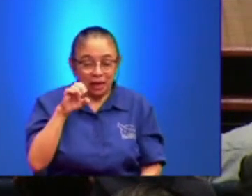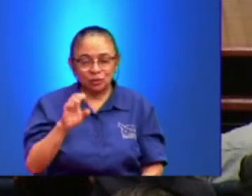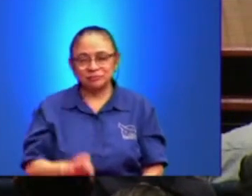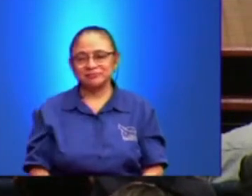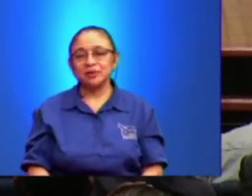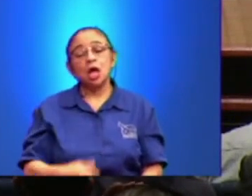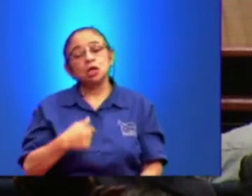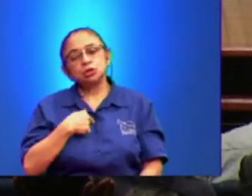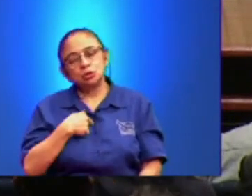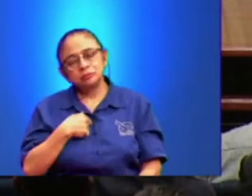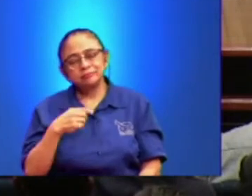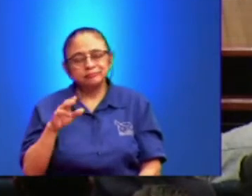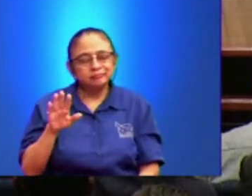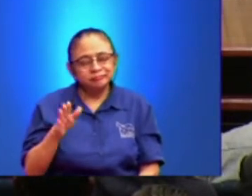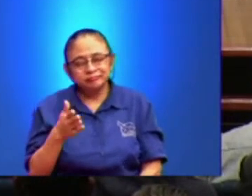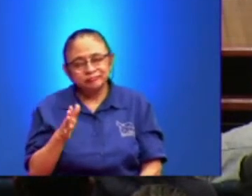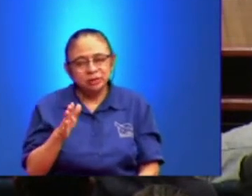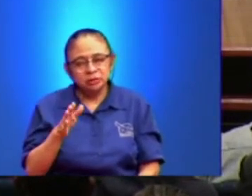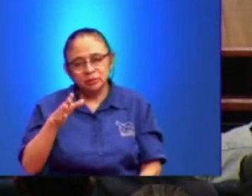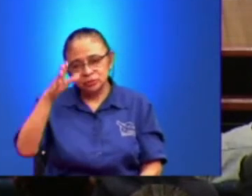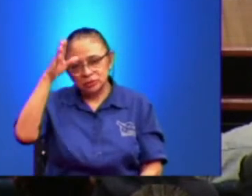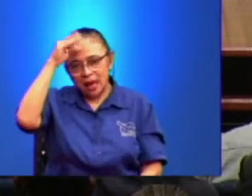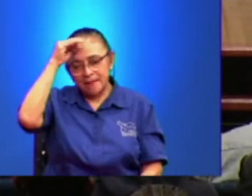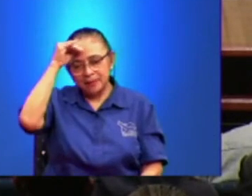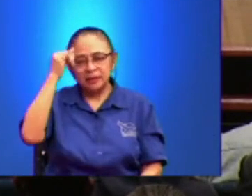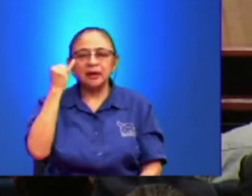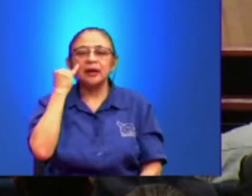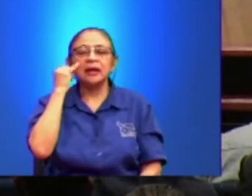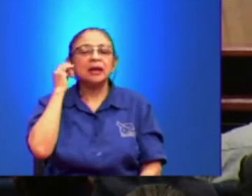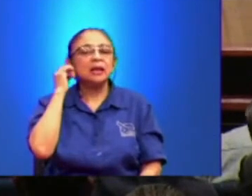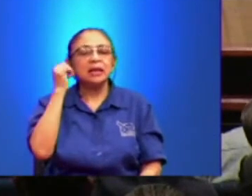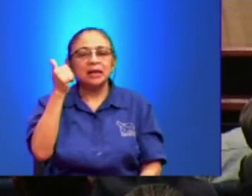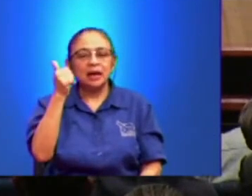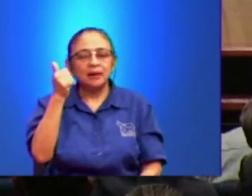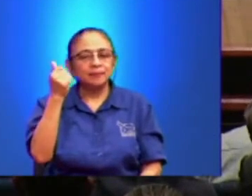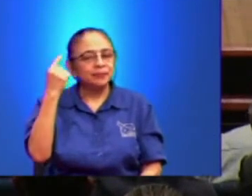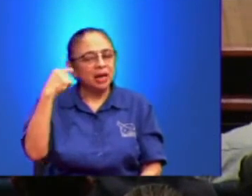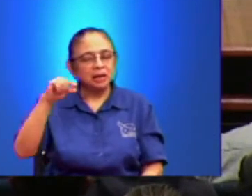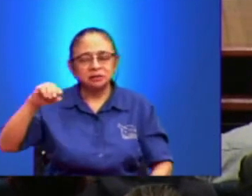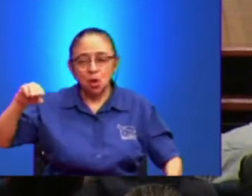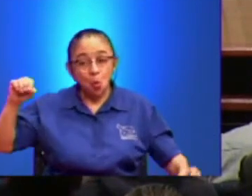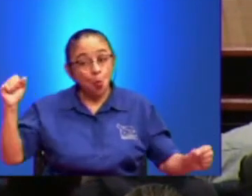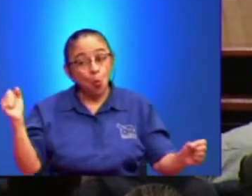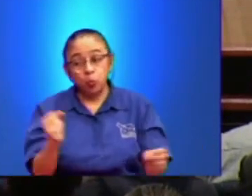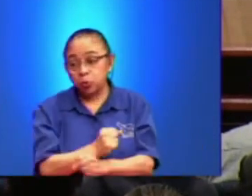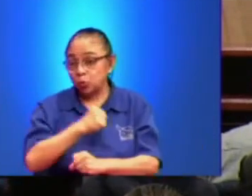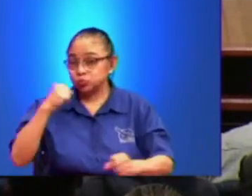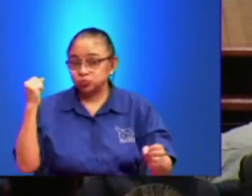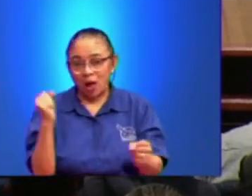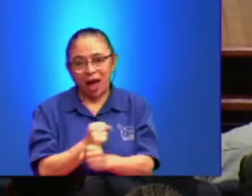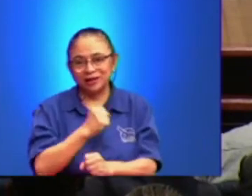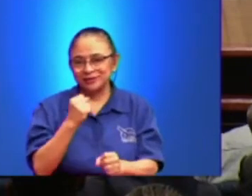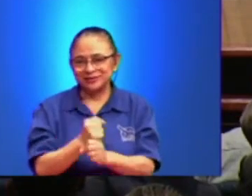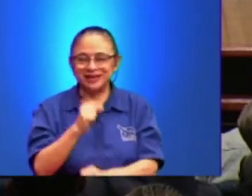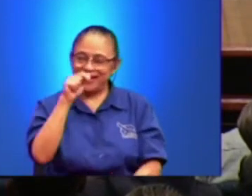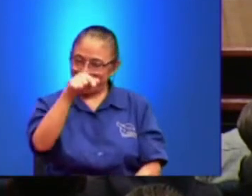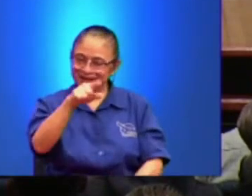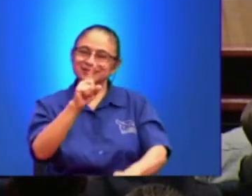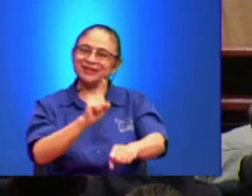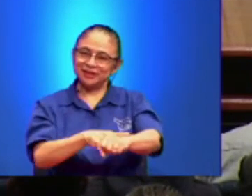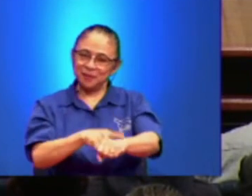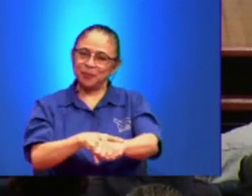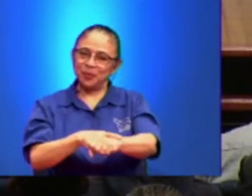yo medio aprendiz en el liga hace como 500 años y en ese tiempo